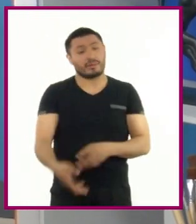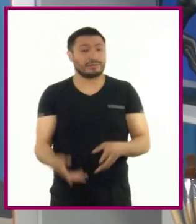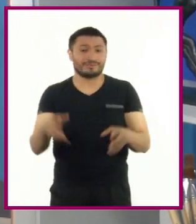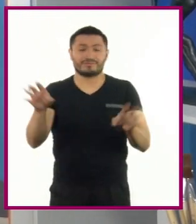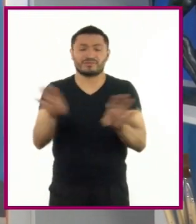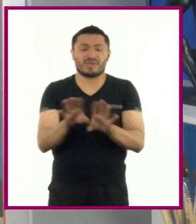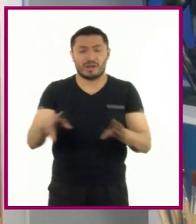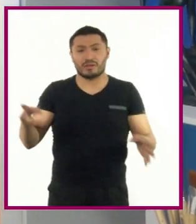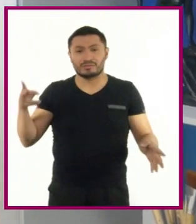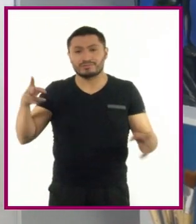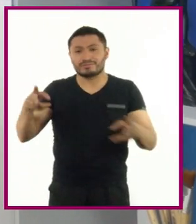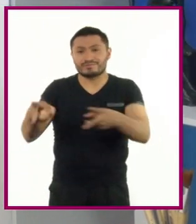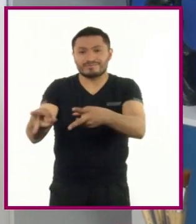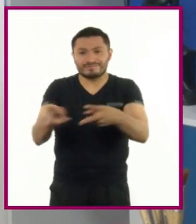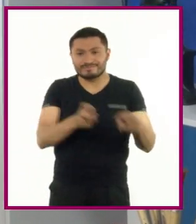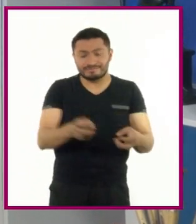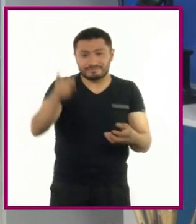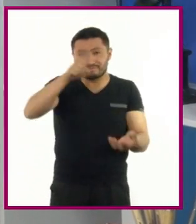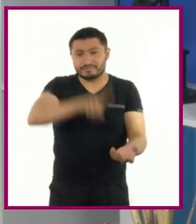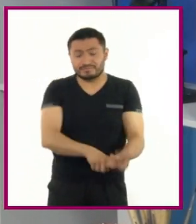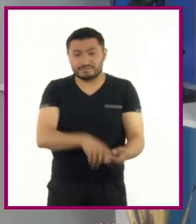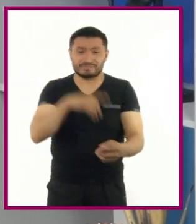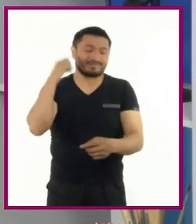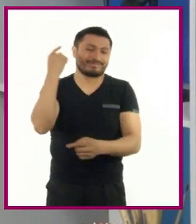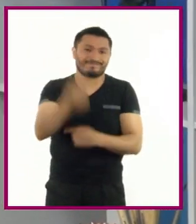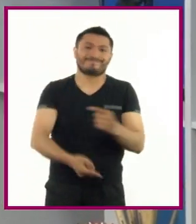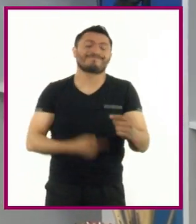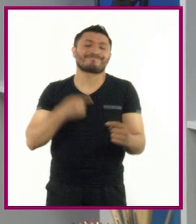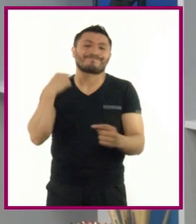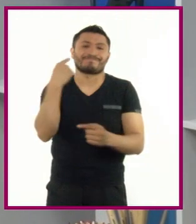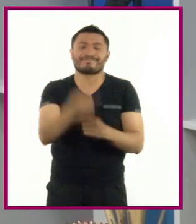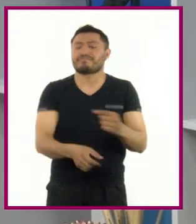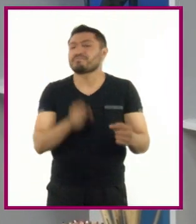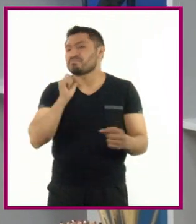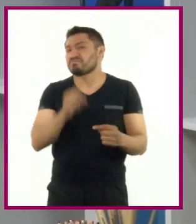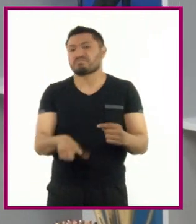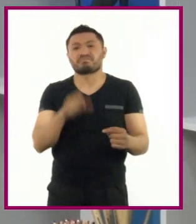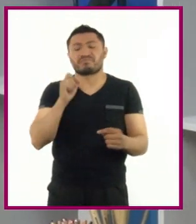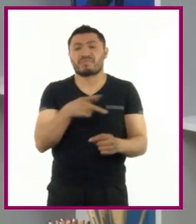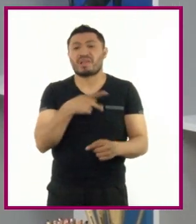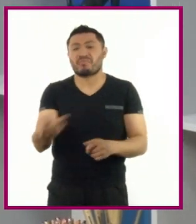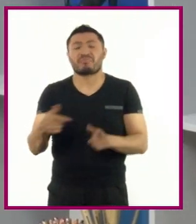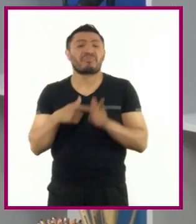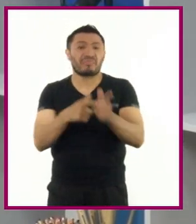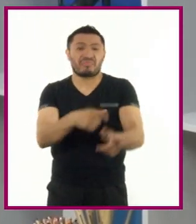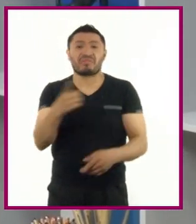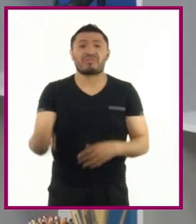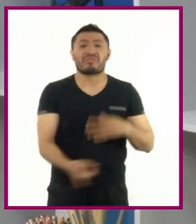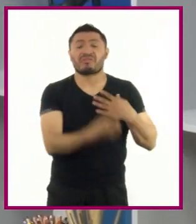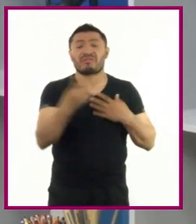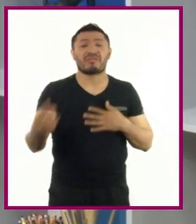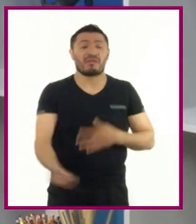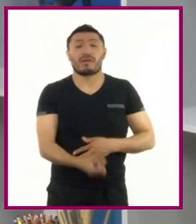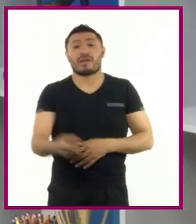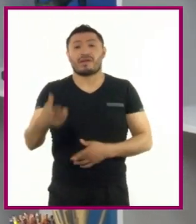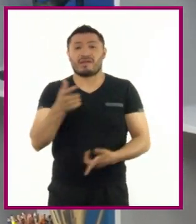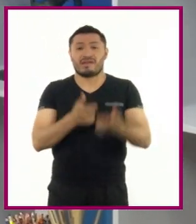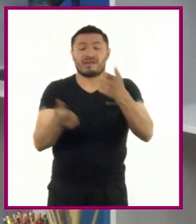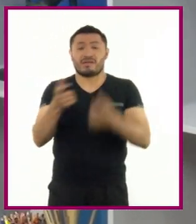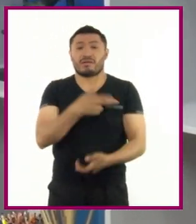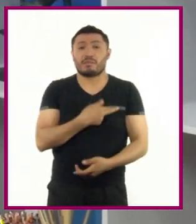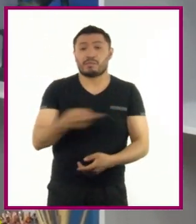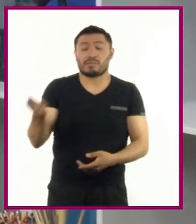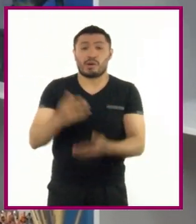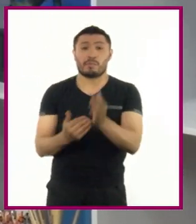capturada en el círculo vicioso del subdesarrollo. Los pobres no salen de la pobreza, los ricos concentran cada vez más